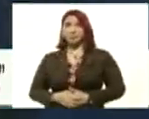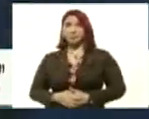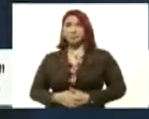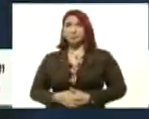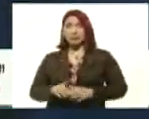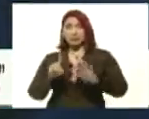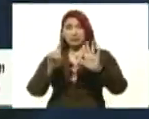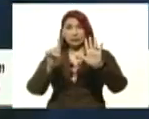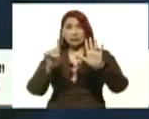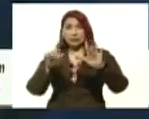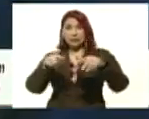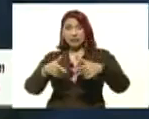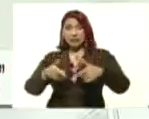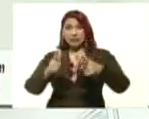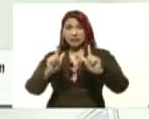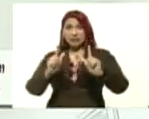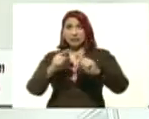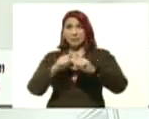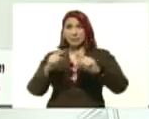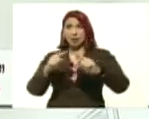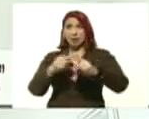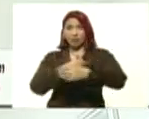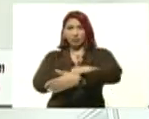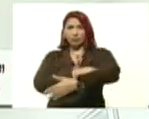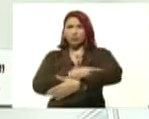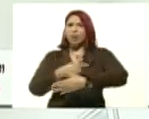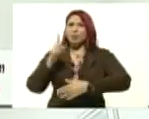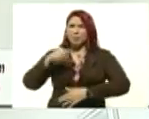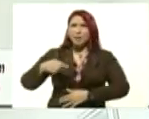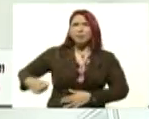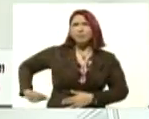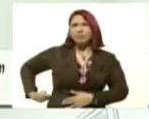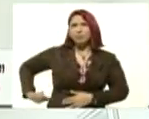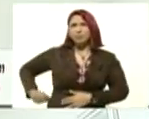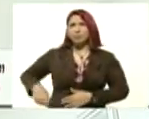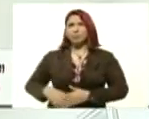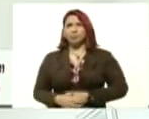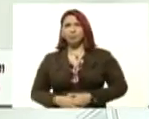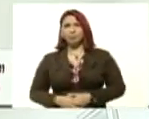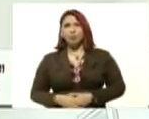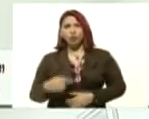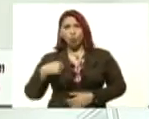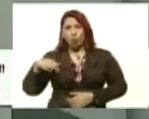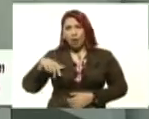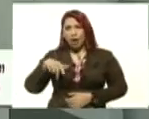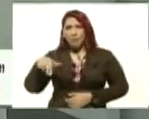6 sillones para diálisis. Yo me voy a mover un poco hasta donde está la sala de parto.